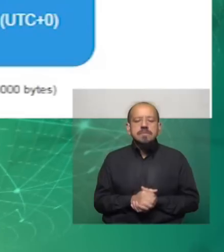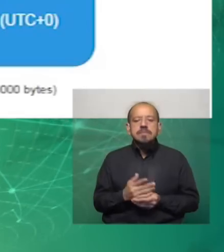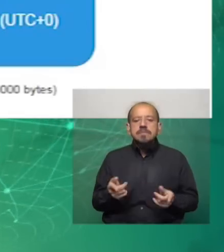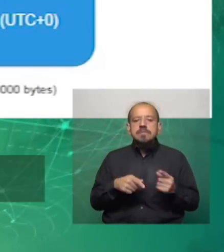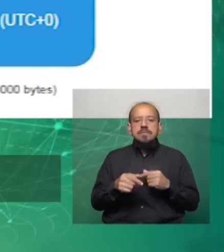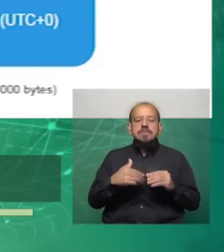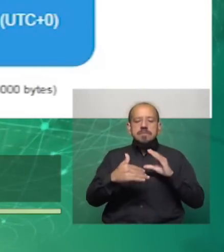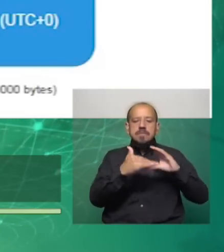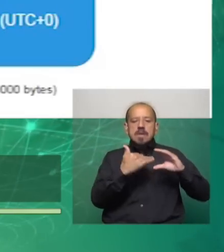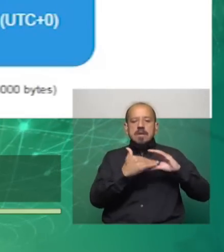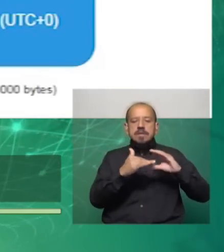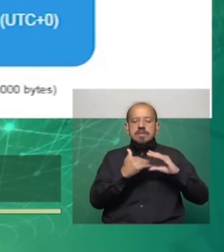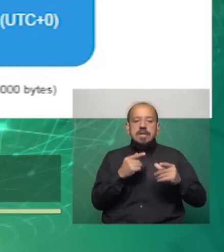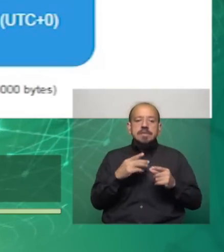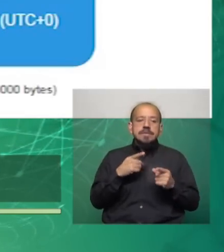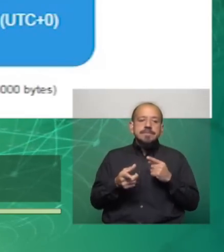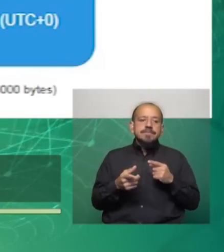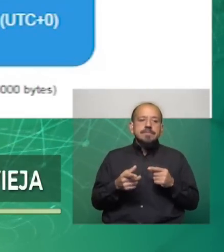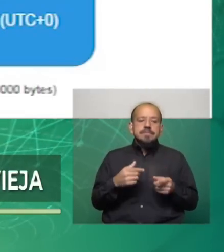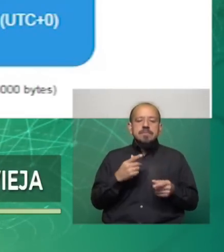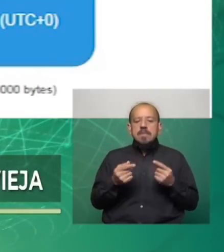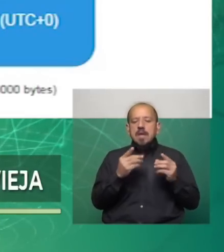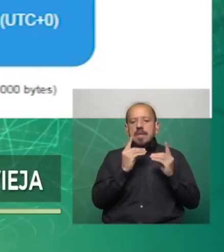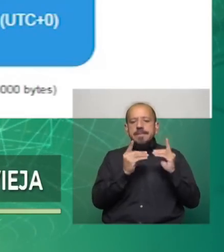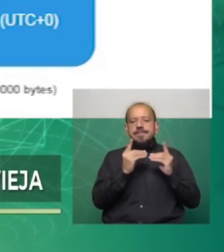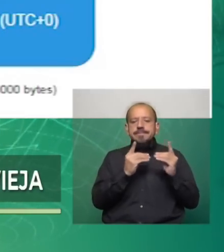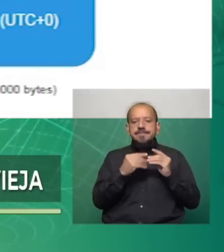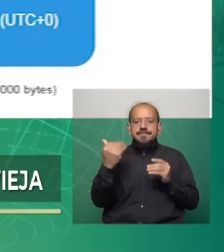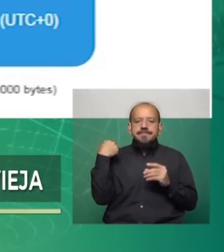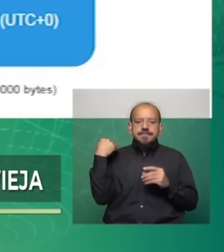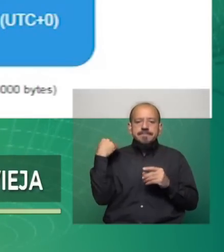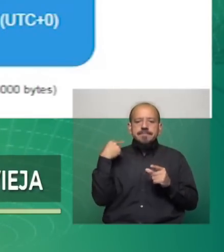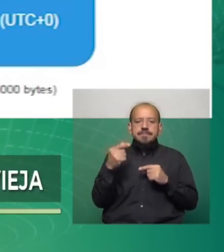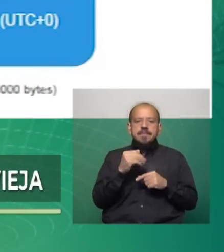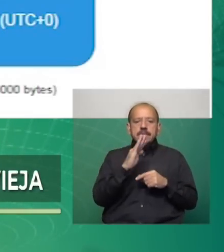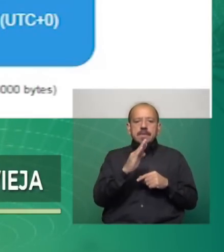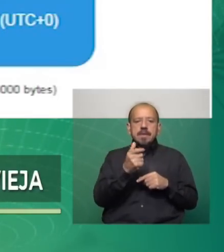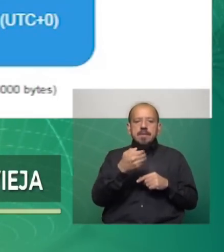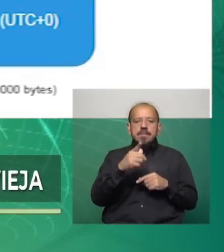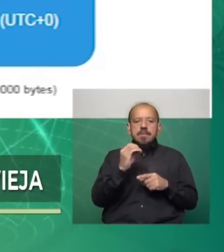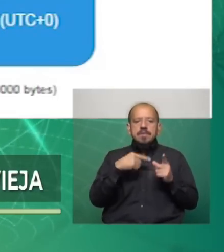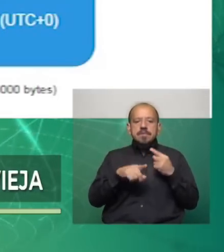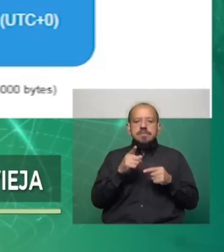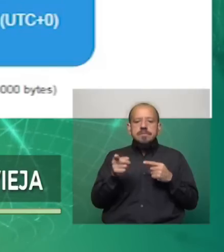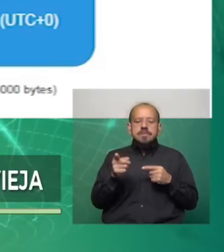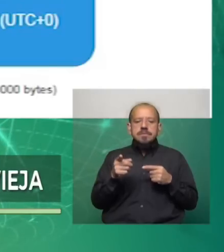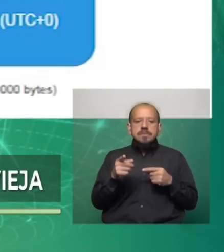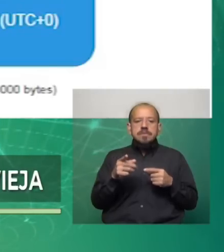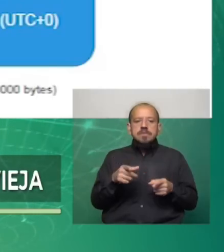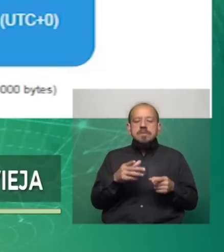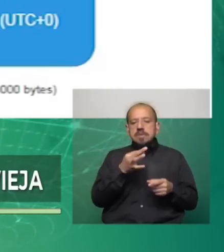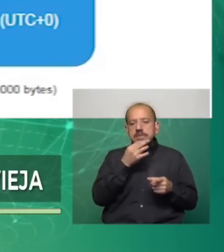chat 505 al que accedió MB noticias será una serie de diálogos entre Alejandro astesiano y Pablo dueño de un boliche en ciudadela y Rincón